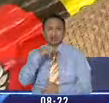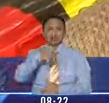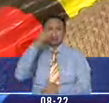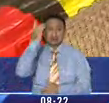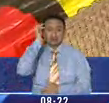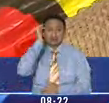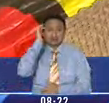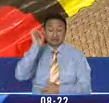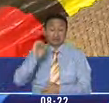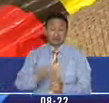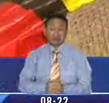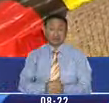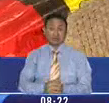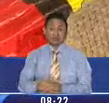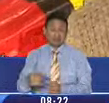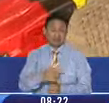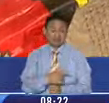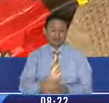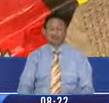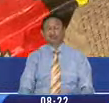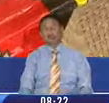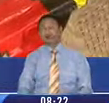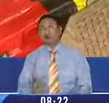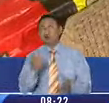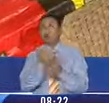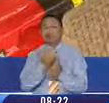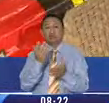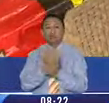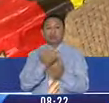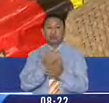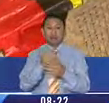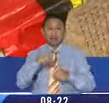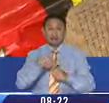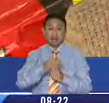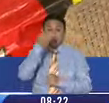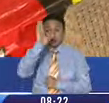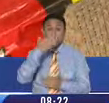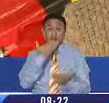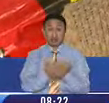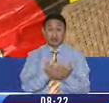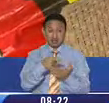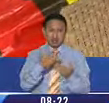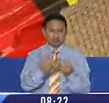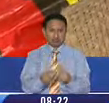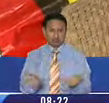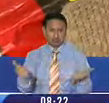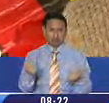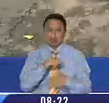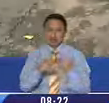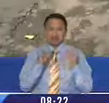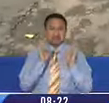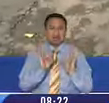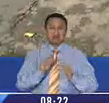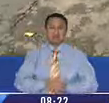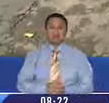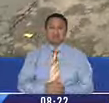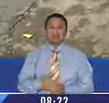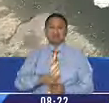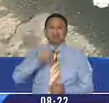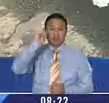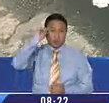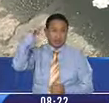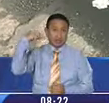poquito inconforme por la incomodidad. Pero gracias a Dios nos dieron una pronta solución y ya está todo arreglado. Recordemos